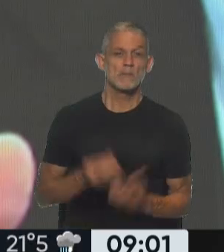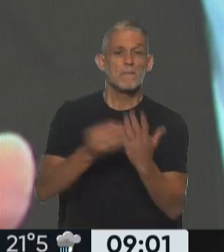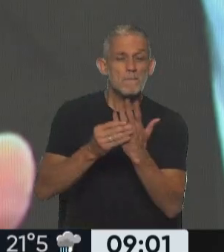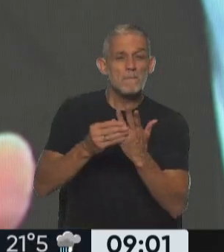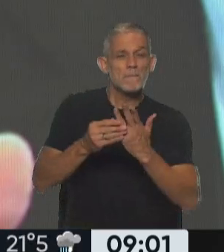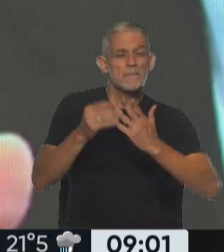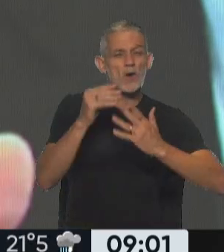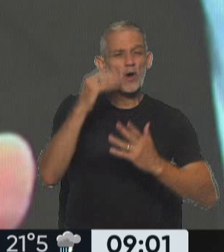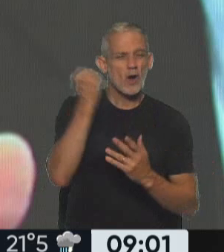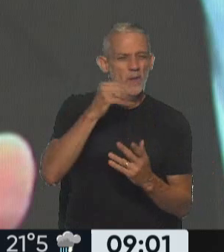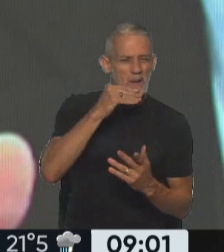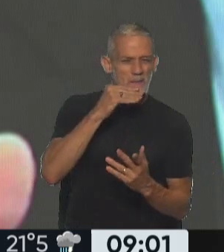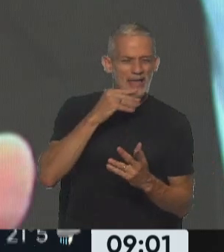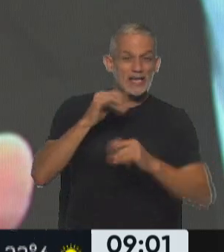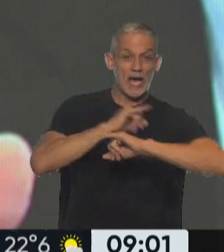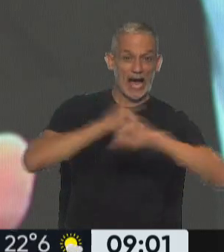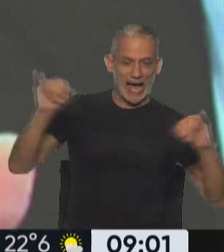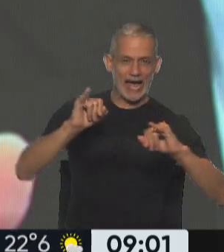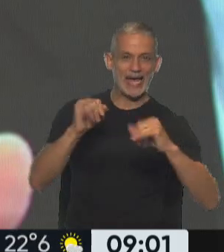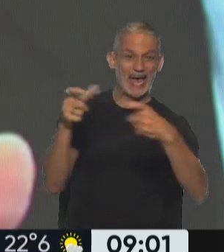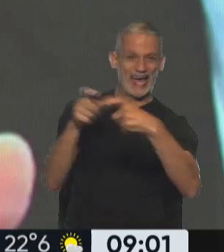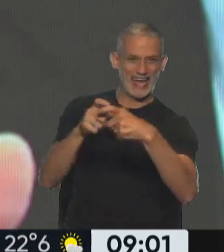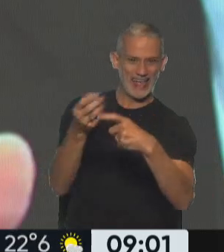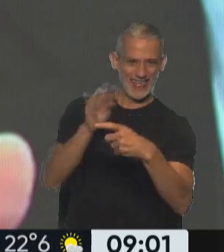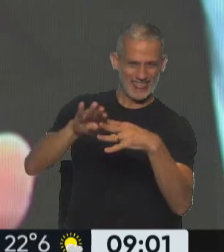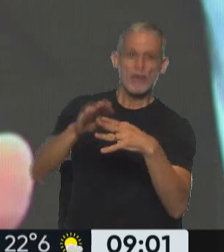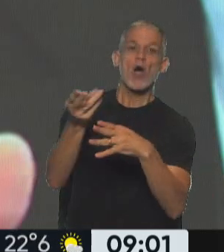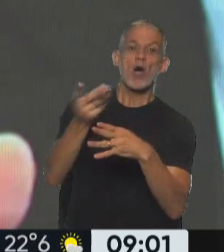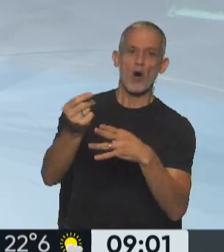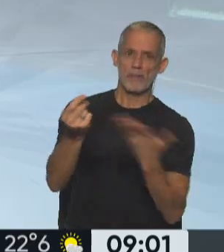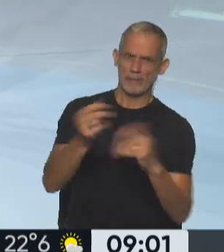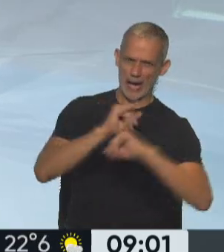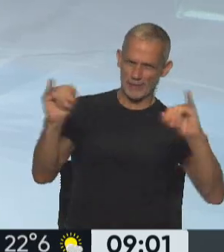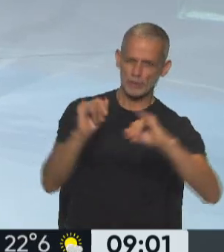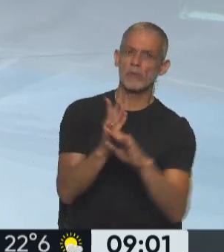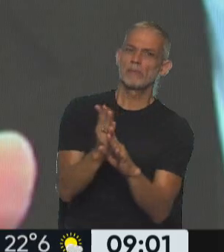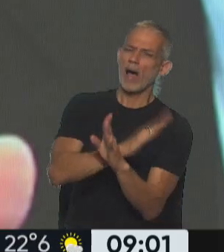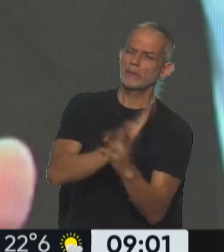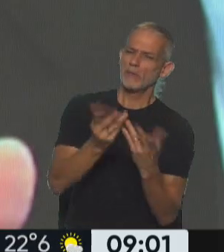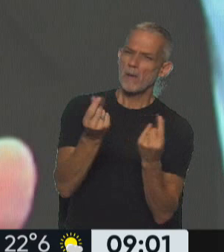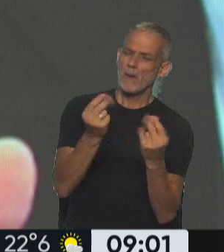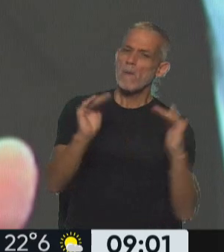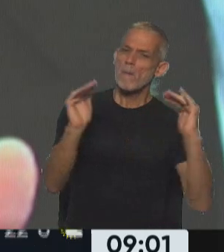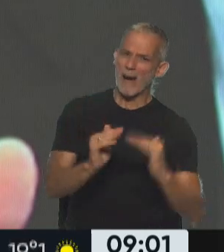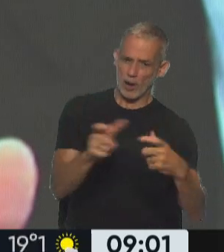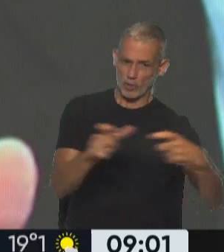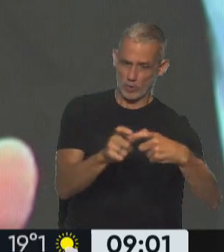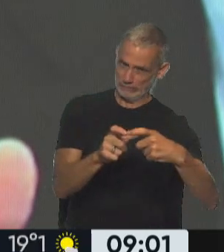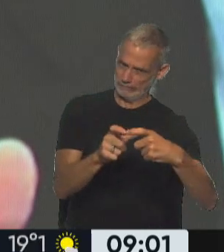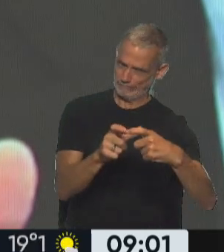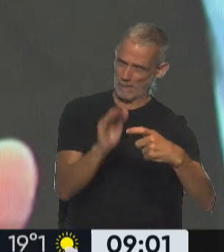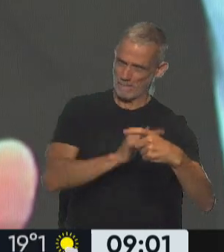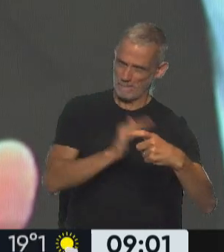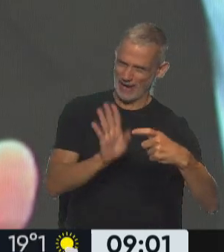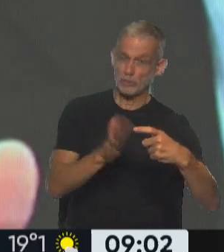recomprar porque está en valores accesibles, incluso más bajos de los que en su momento se estaban